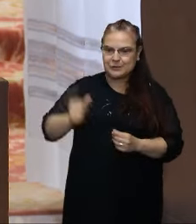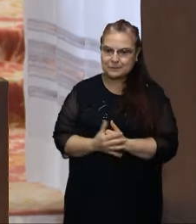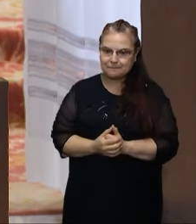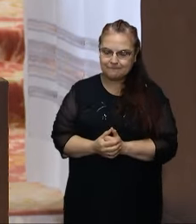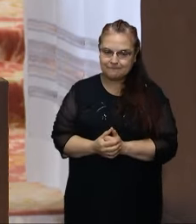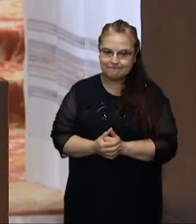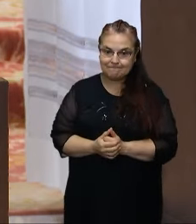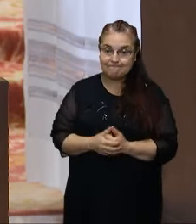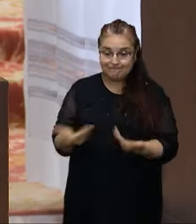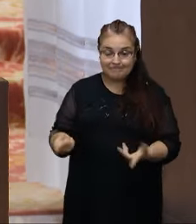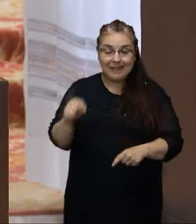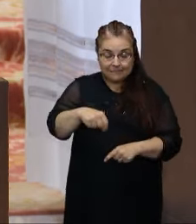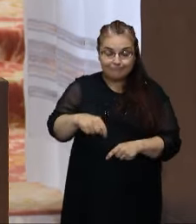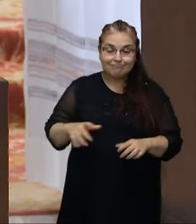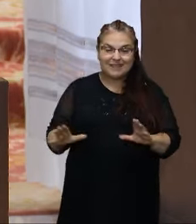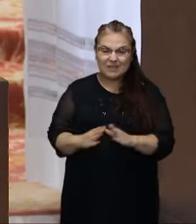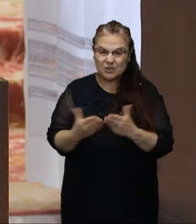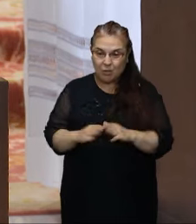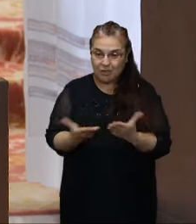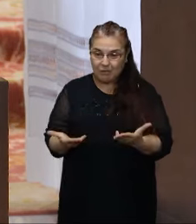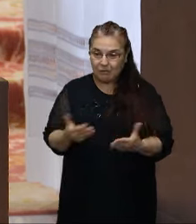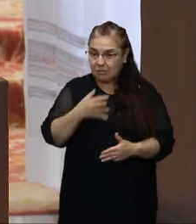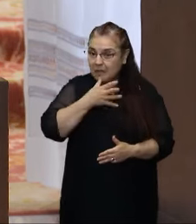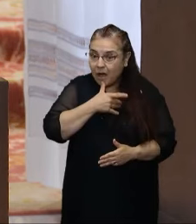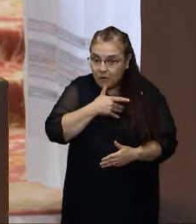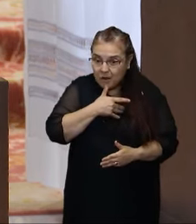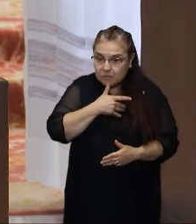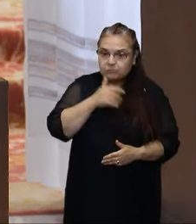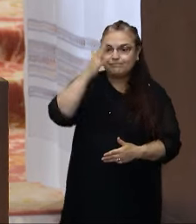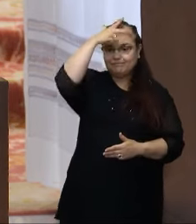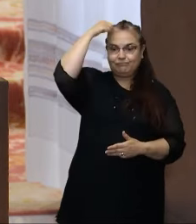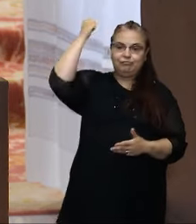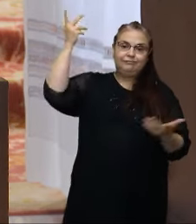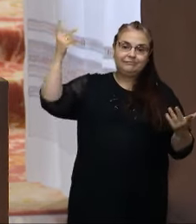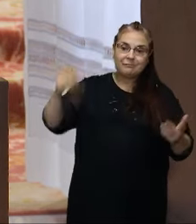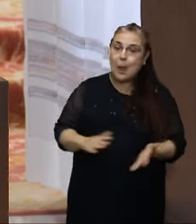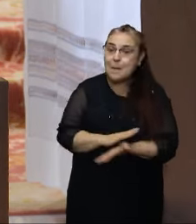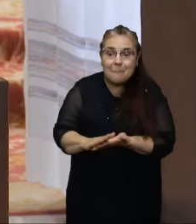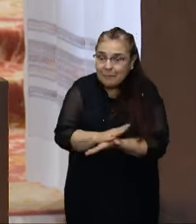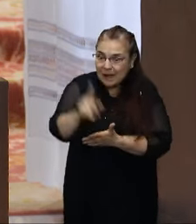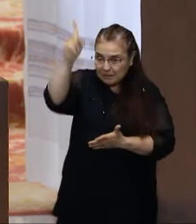En nuestra sociedad esto está olvidado. La palabra de Dios,